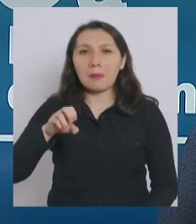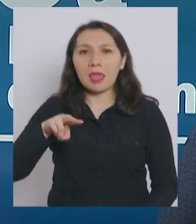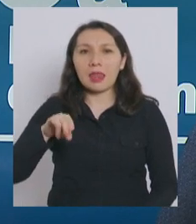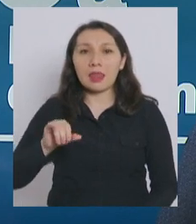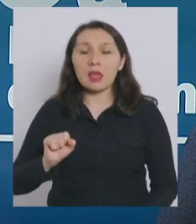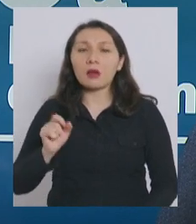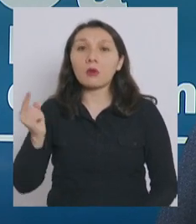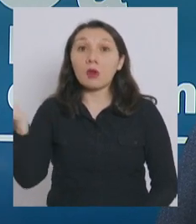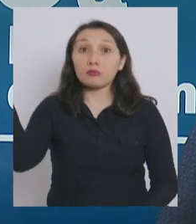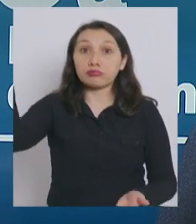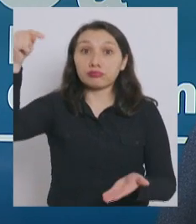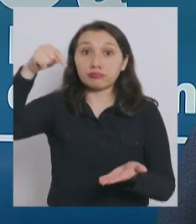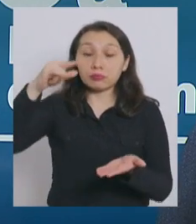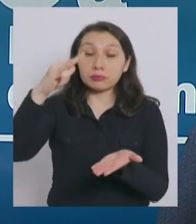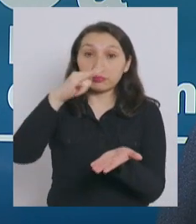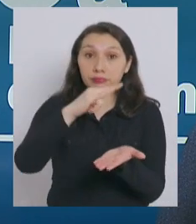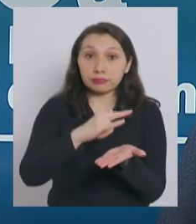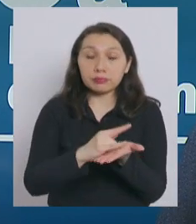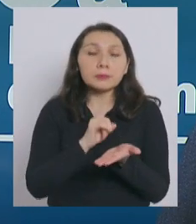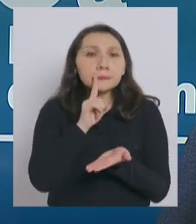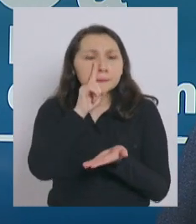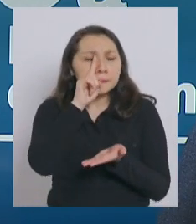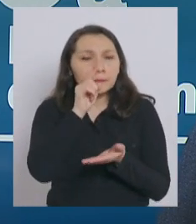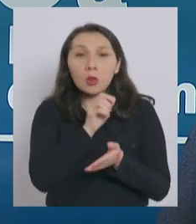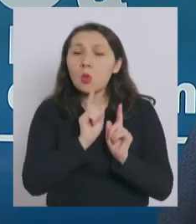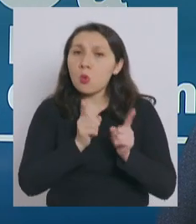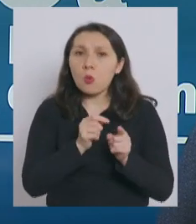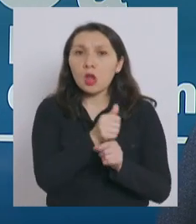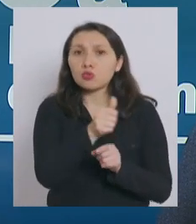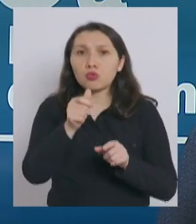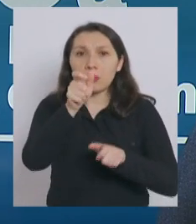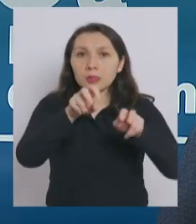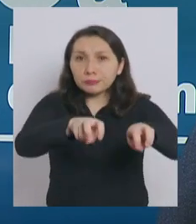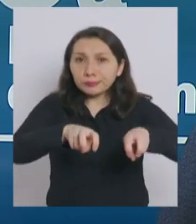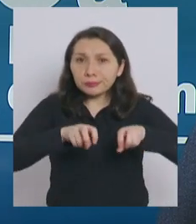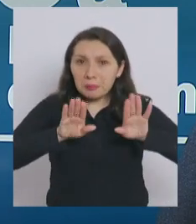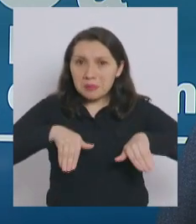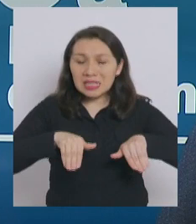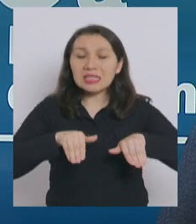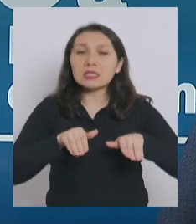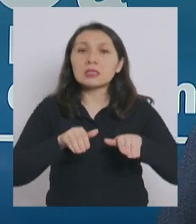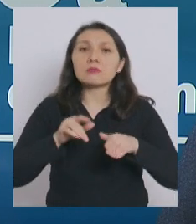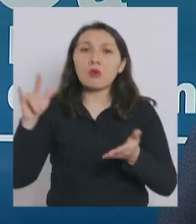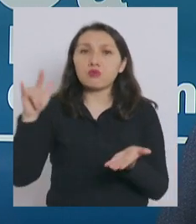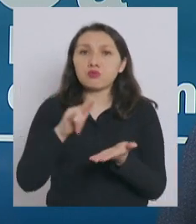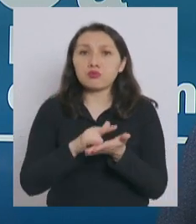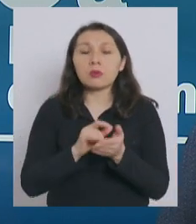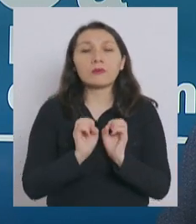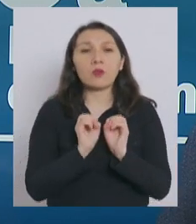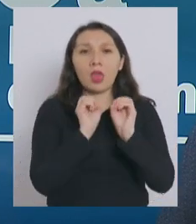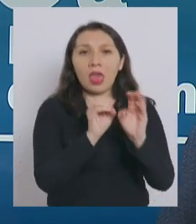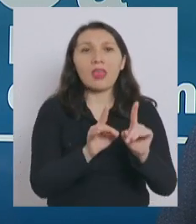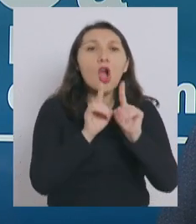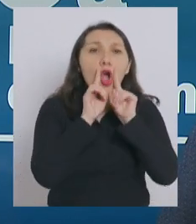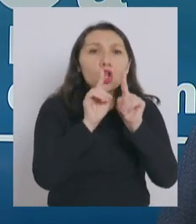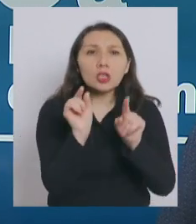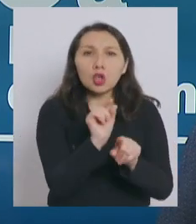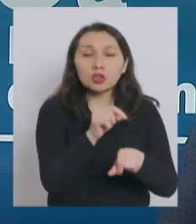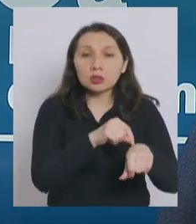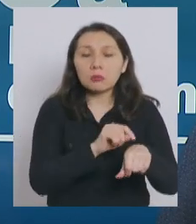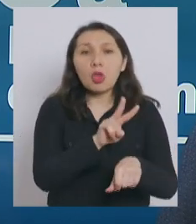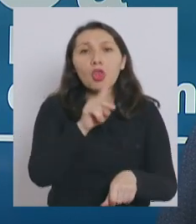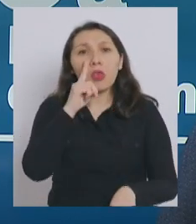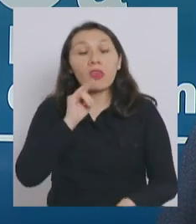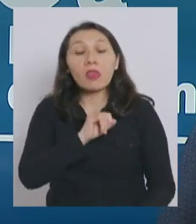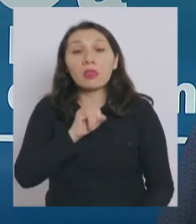testeo en el aeropuerto igual que a todos los pasajeros del mismo avión fue trasladado a un hotel de tránsito y dos días después